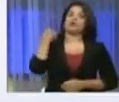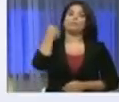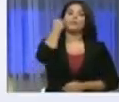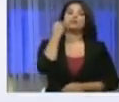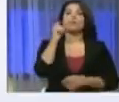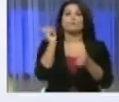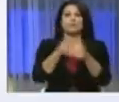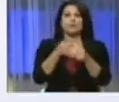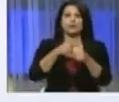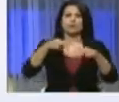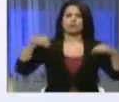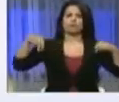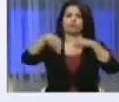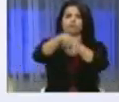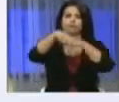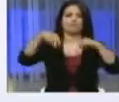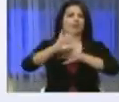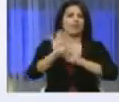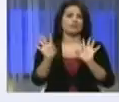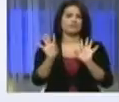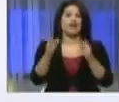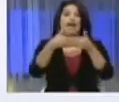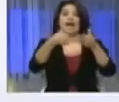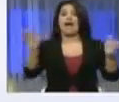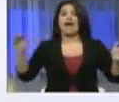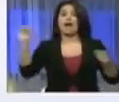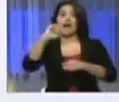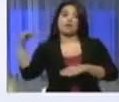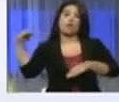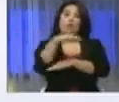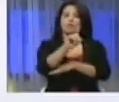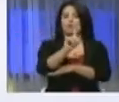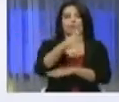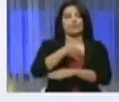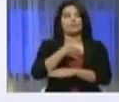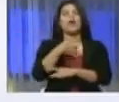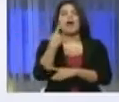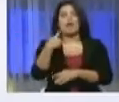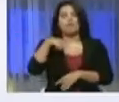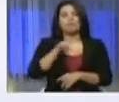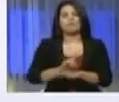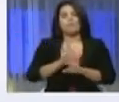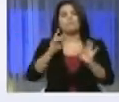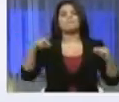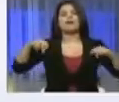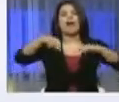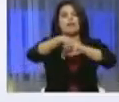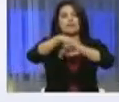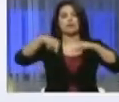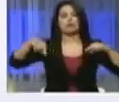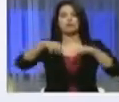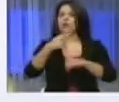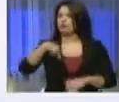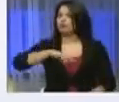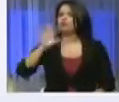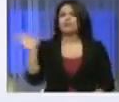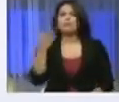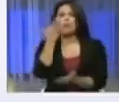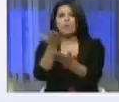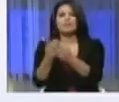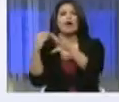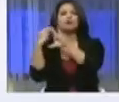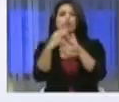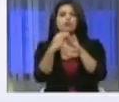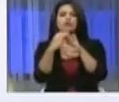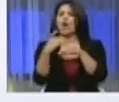peatonal, nosotros estamos listos para brindar servicio de transporte de primer nivel del mundo en